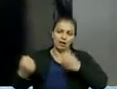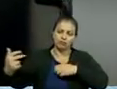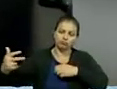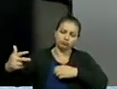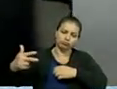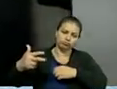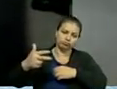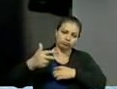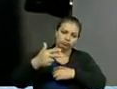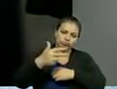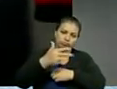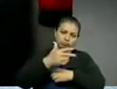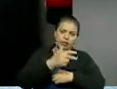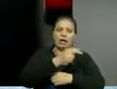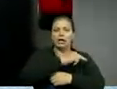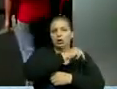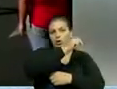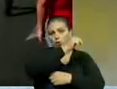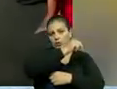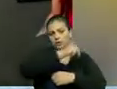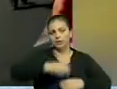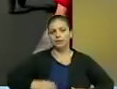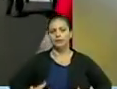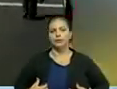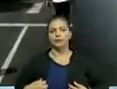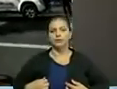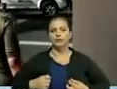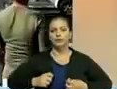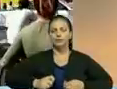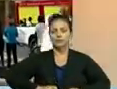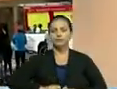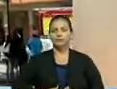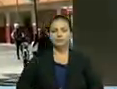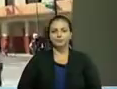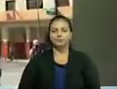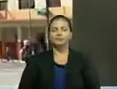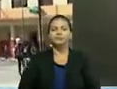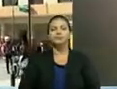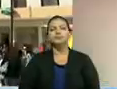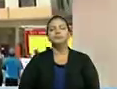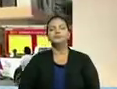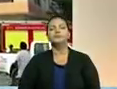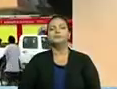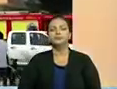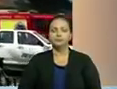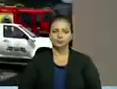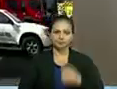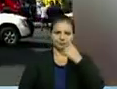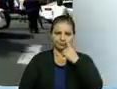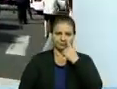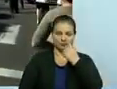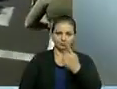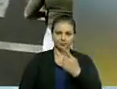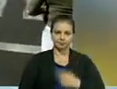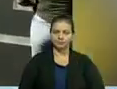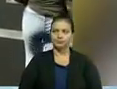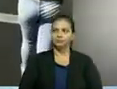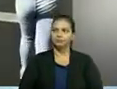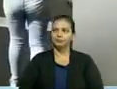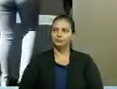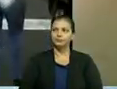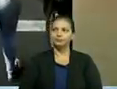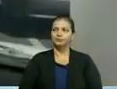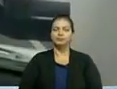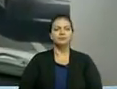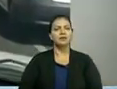de Guayaquil para ir, por ejemplo, a la bahía. Les mostramos el puente en qué condiciones se encuentra. Vacío porque